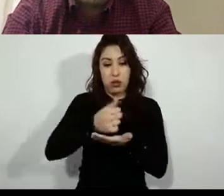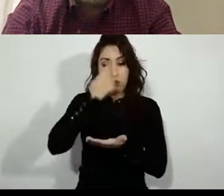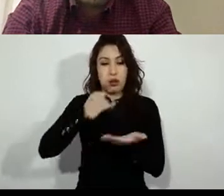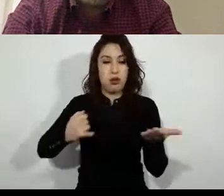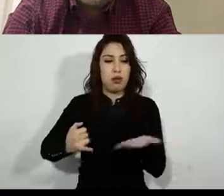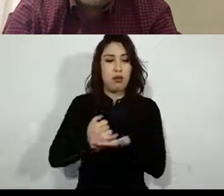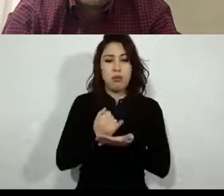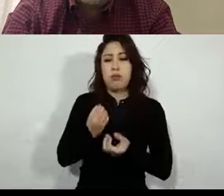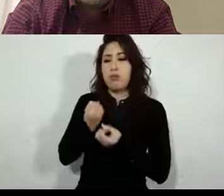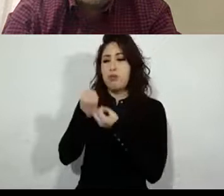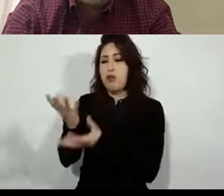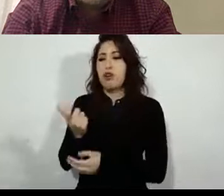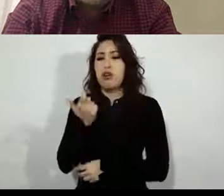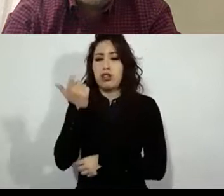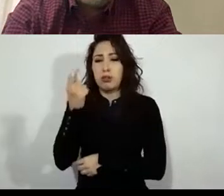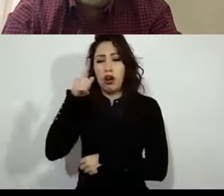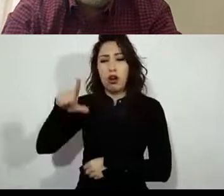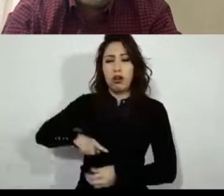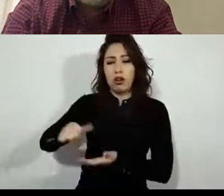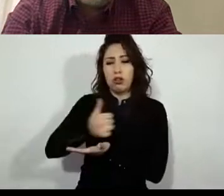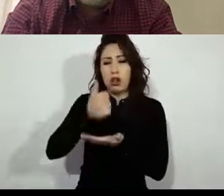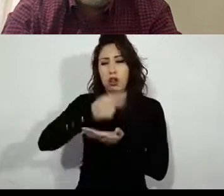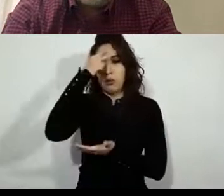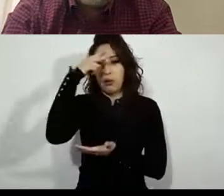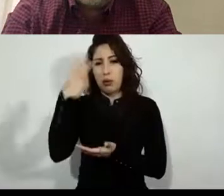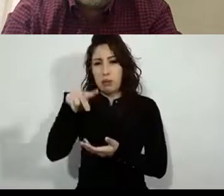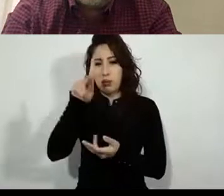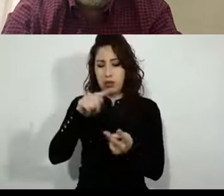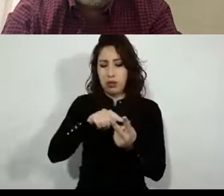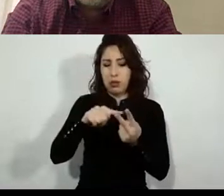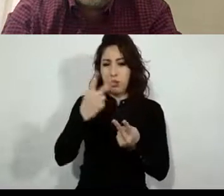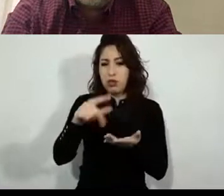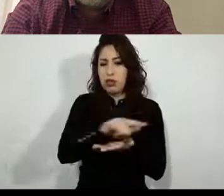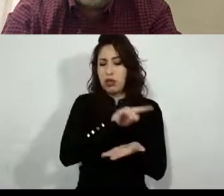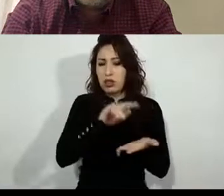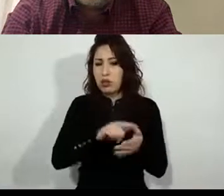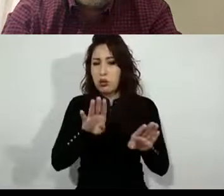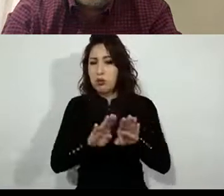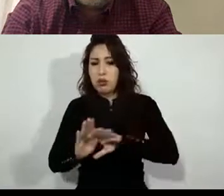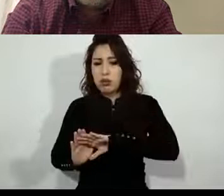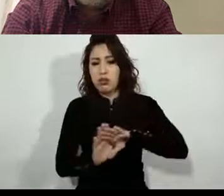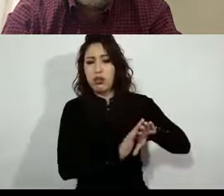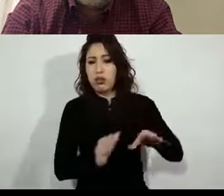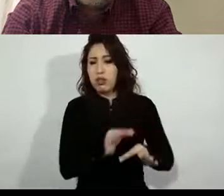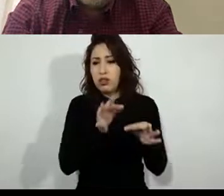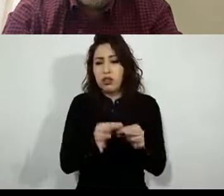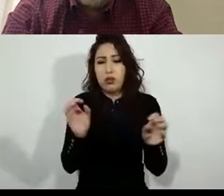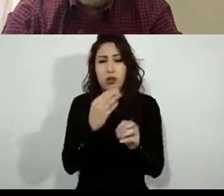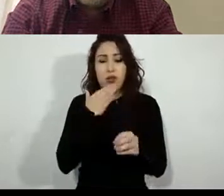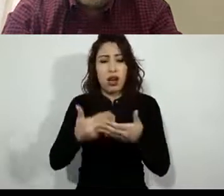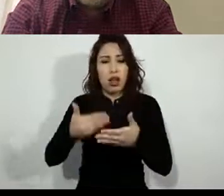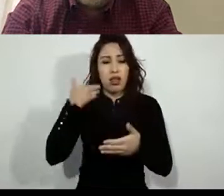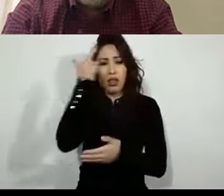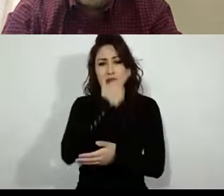pasando y brincando con este punto de acuerdo toda una mecánica legislativa que pues